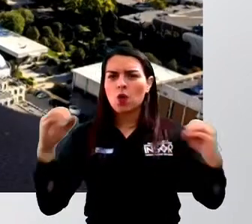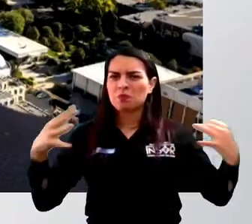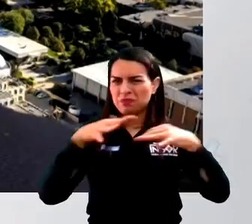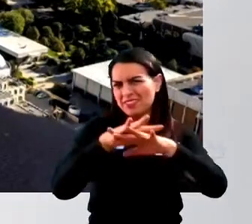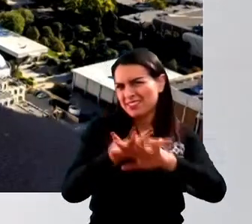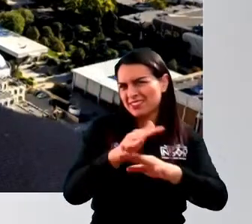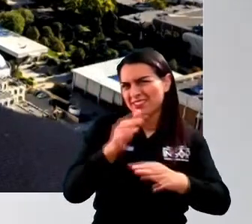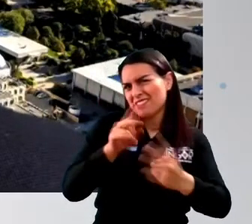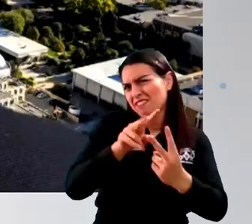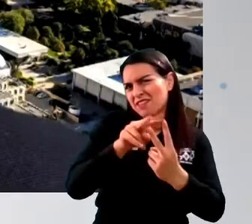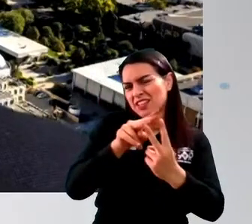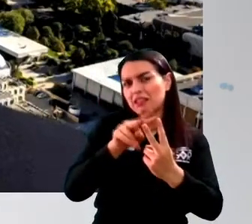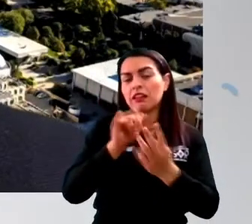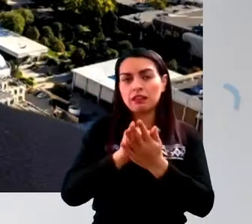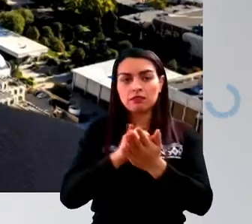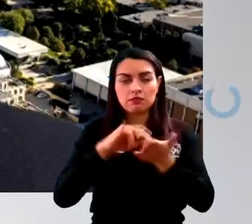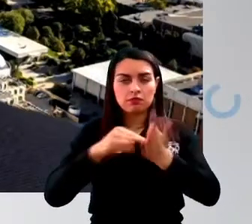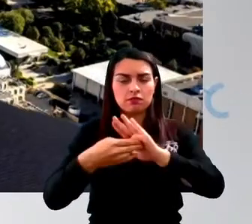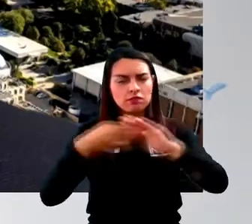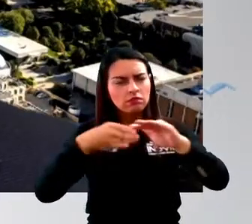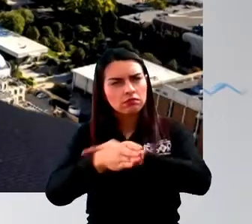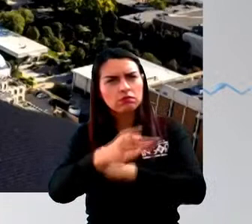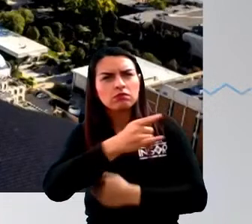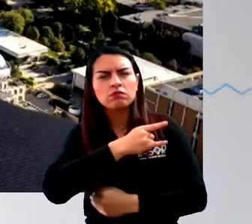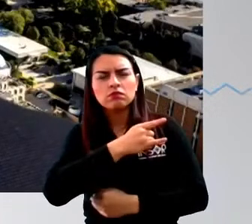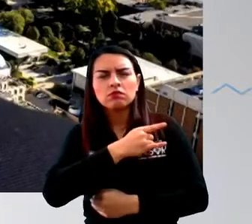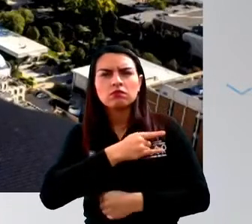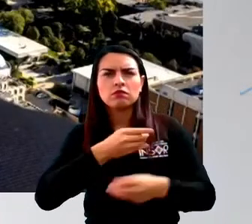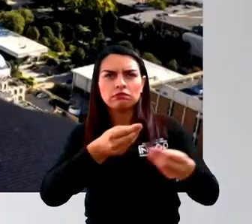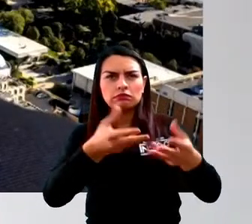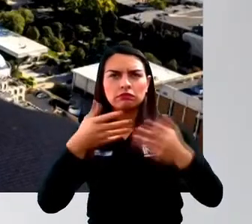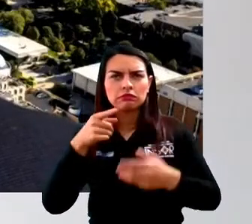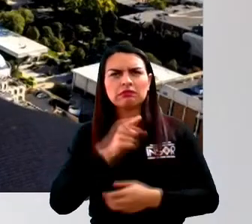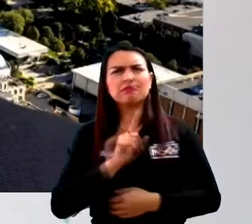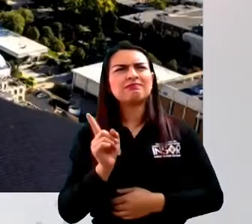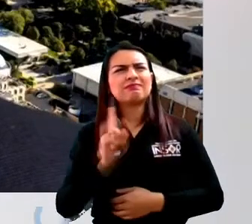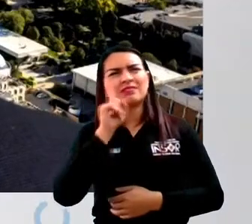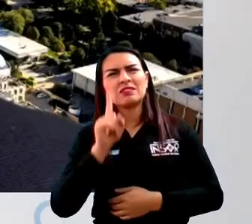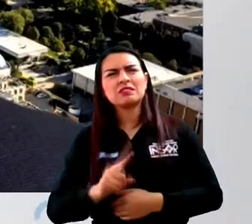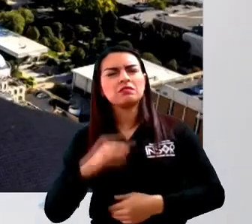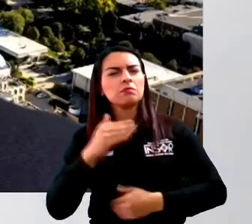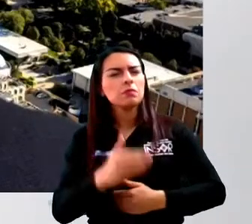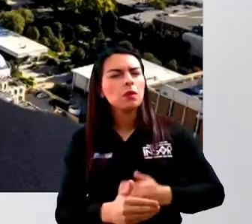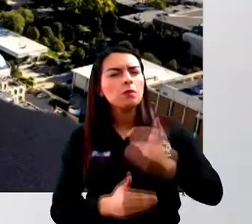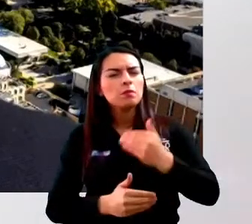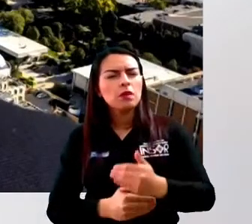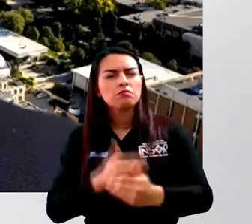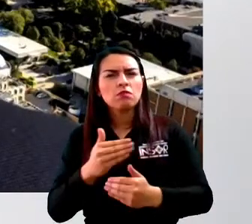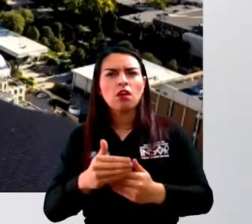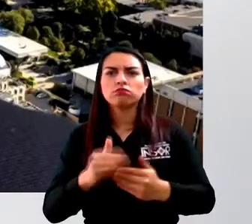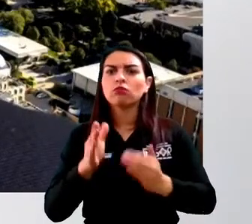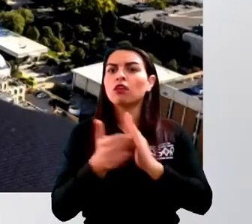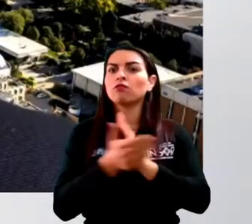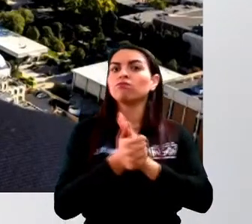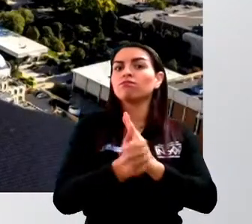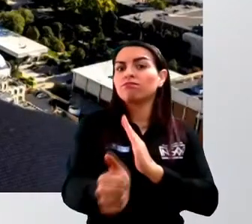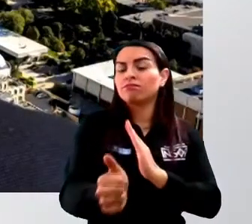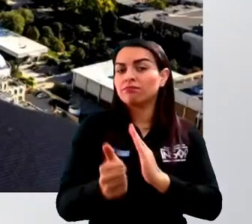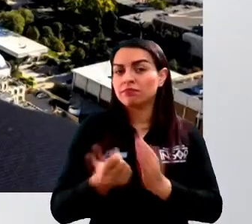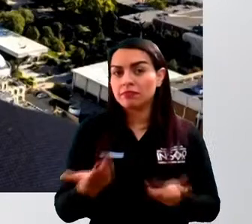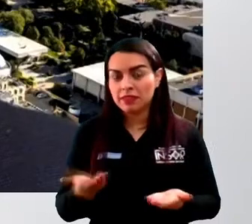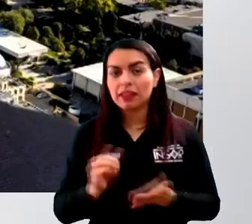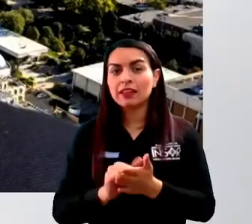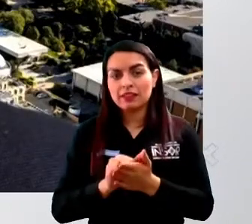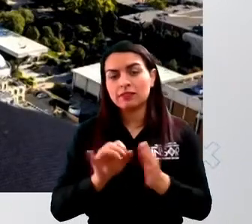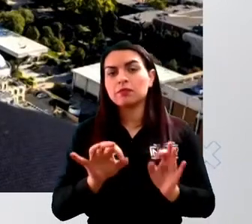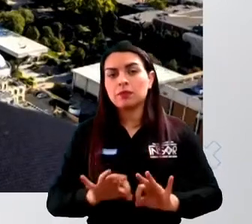universidad y después sea increíble haciendo esto. Necesitamos iniciar a hacer esto cuando ellos son pequeños o jóvenes y que los estudiantes